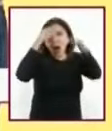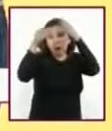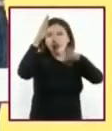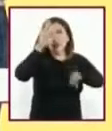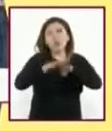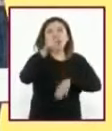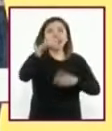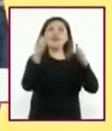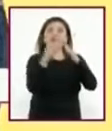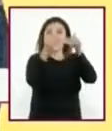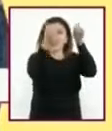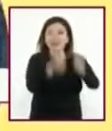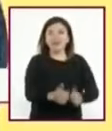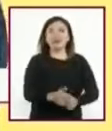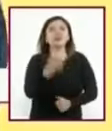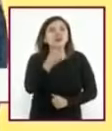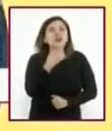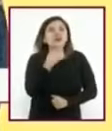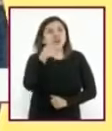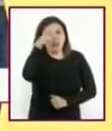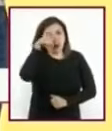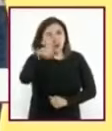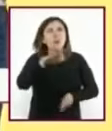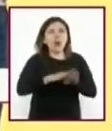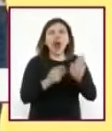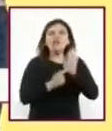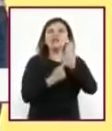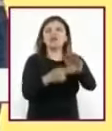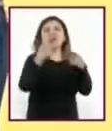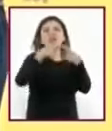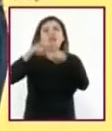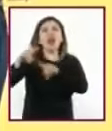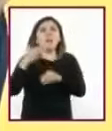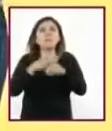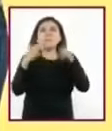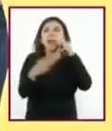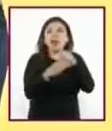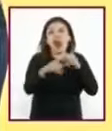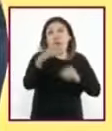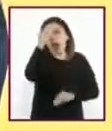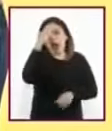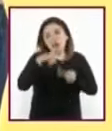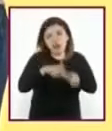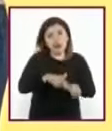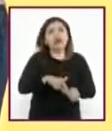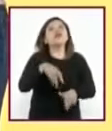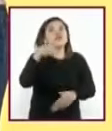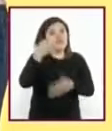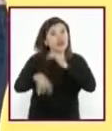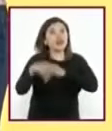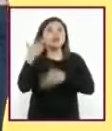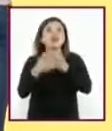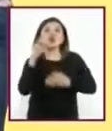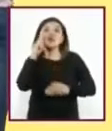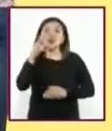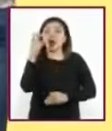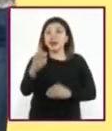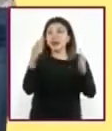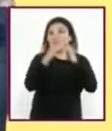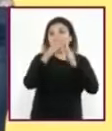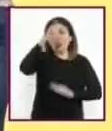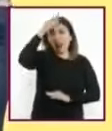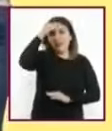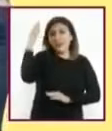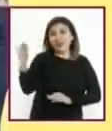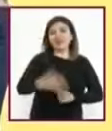aprendizaje desde casa. El objetivo es acercarles el contenido de las asignaturas, por lo que no se pierdan el siguiente programa de Aprende en